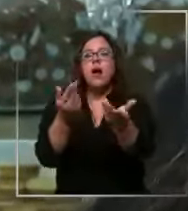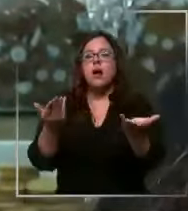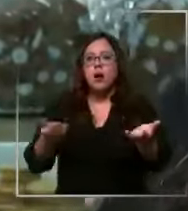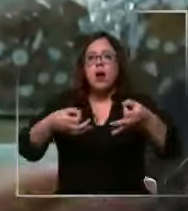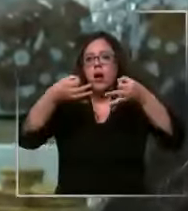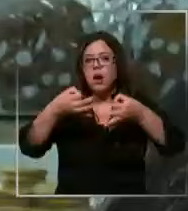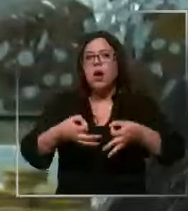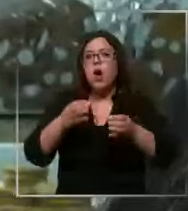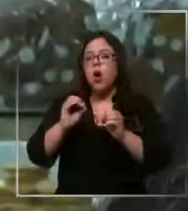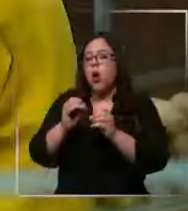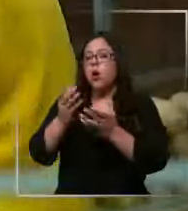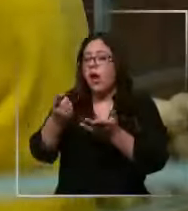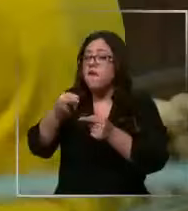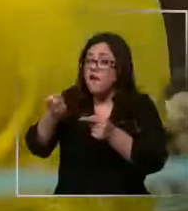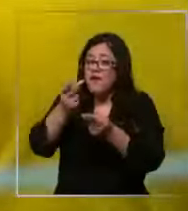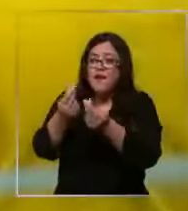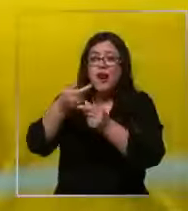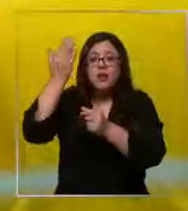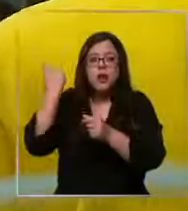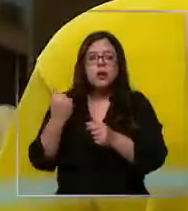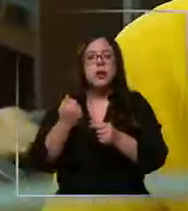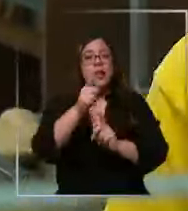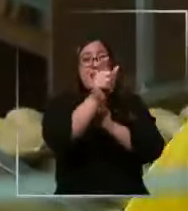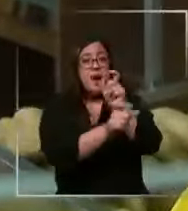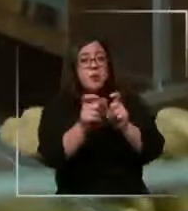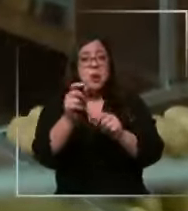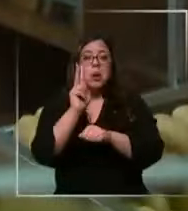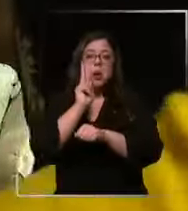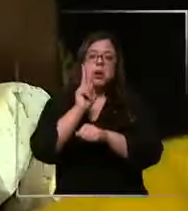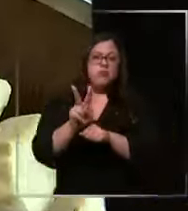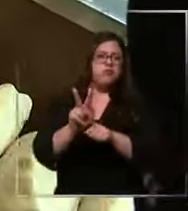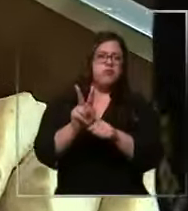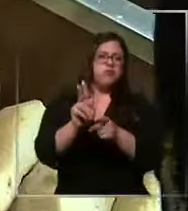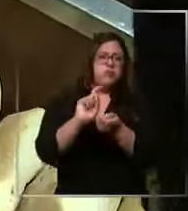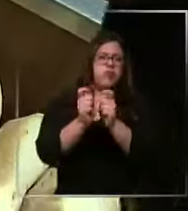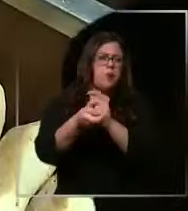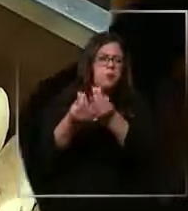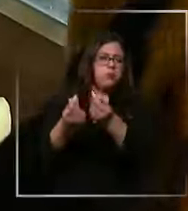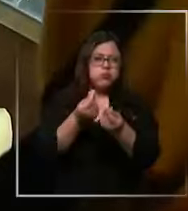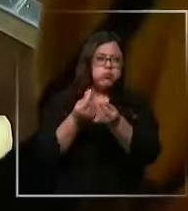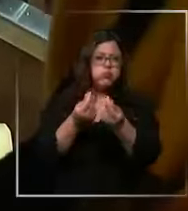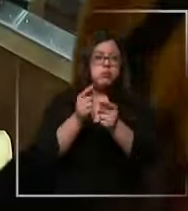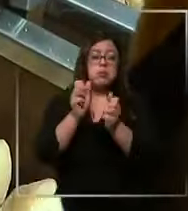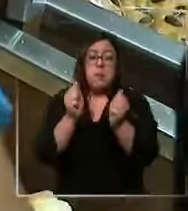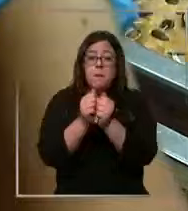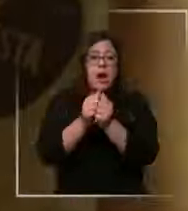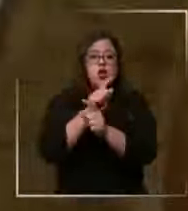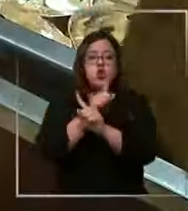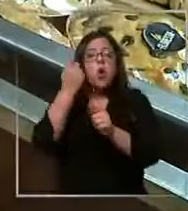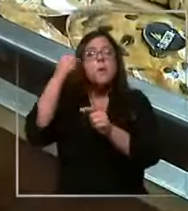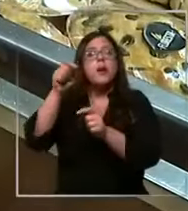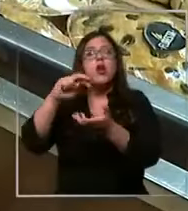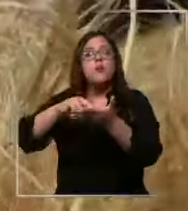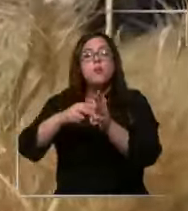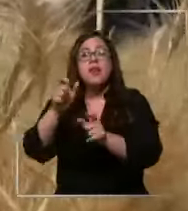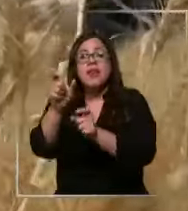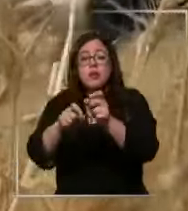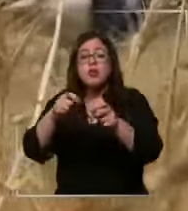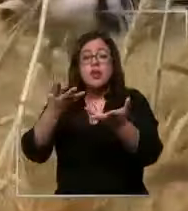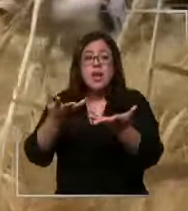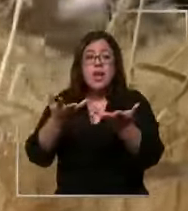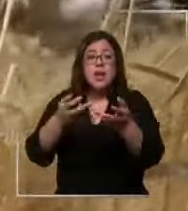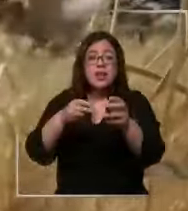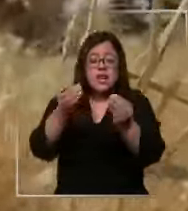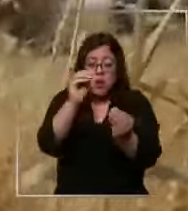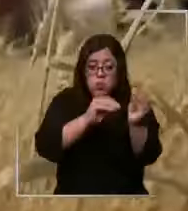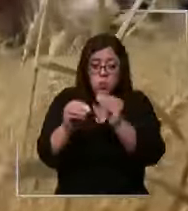considerable o volvió a su precio. Los consumidores no notan una variación importante en el pan. El problema es que los productores sí venden el trigo